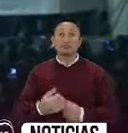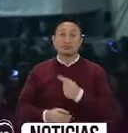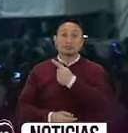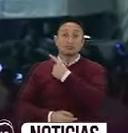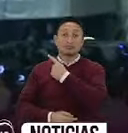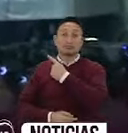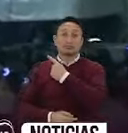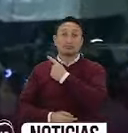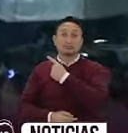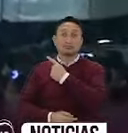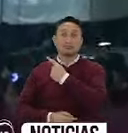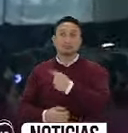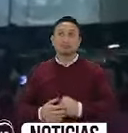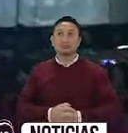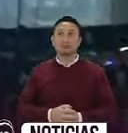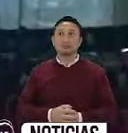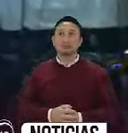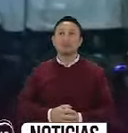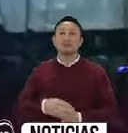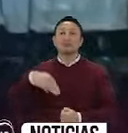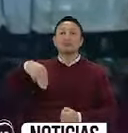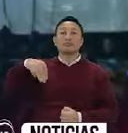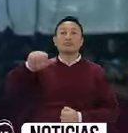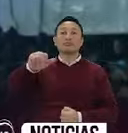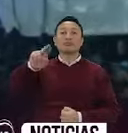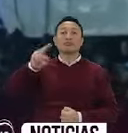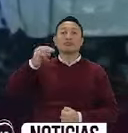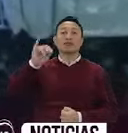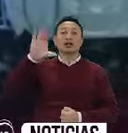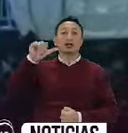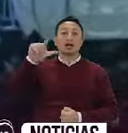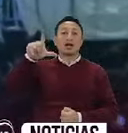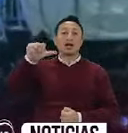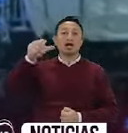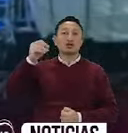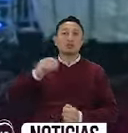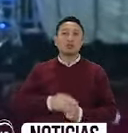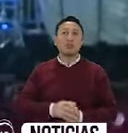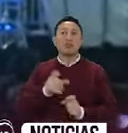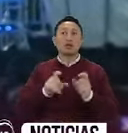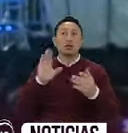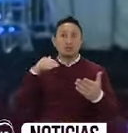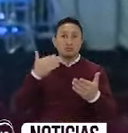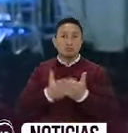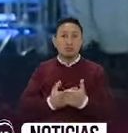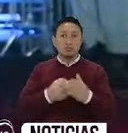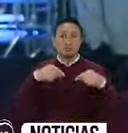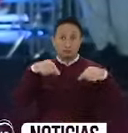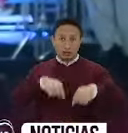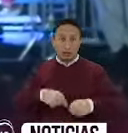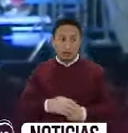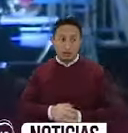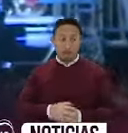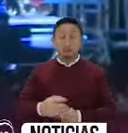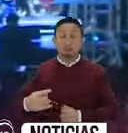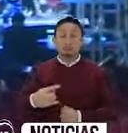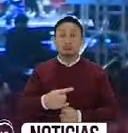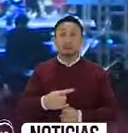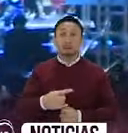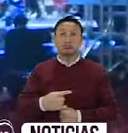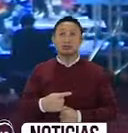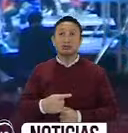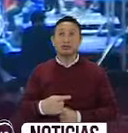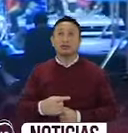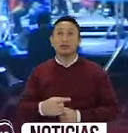en pantalla, quien es Margarita Lazo. La ciudadanía se ha acercado acá, ha estado disfrutando, como ya lo decíamos, pero eso